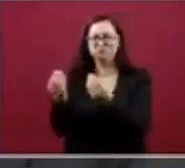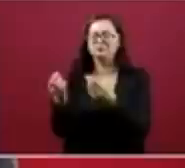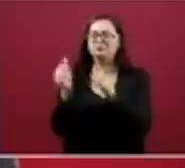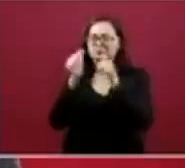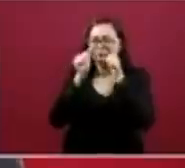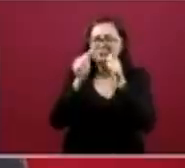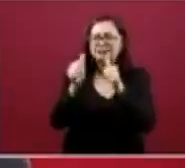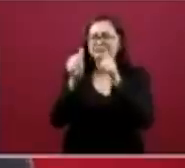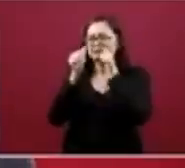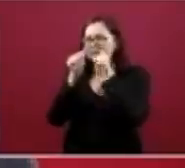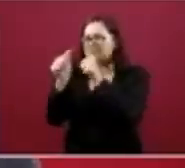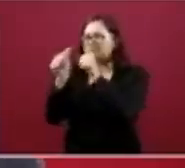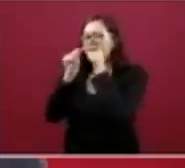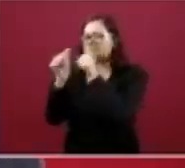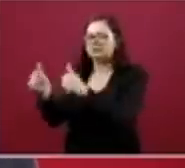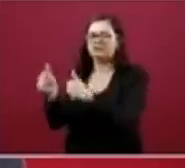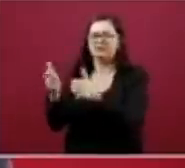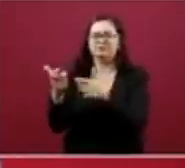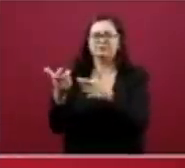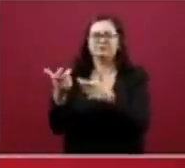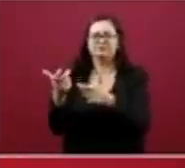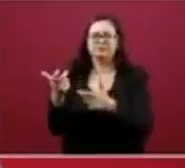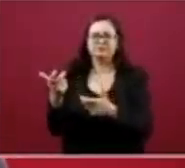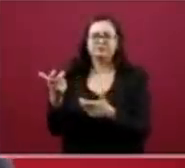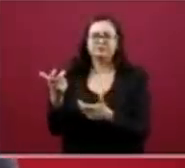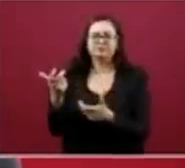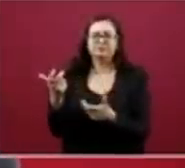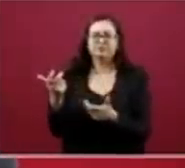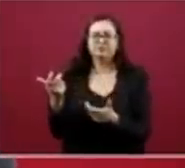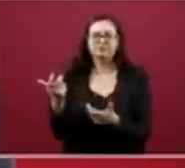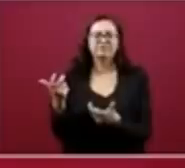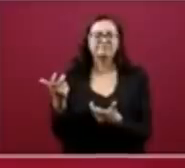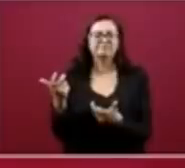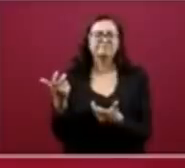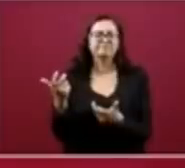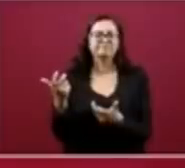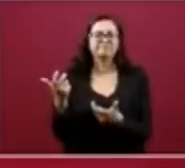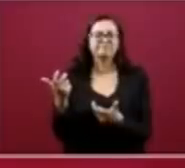mexicanos, con los grandes